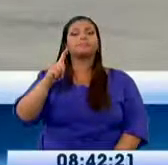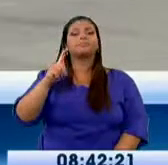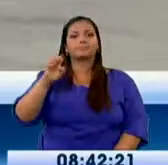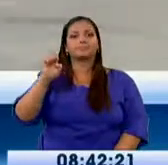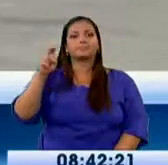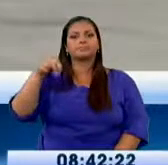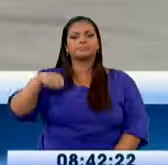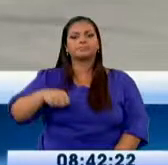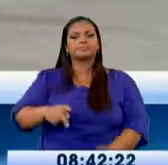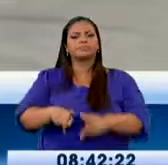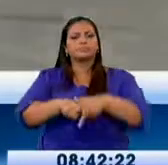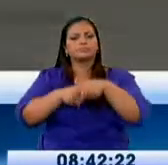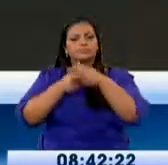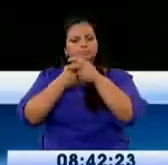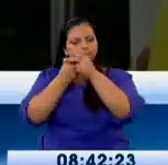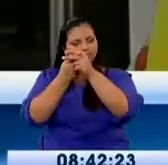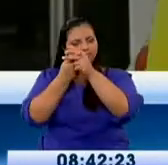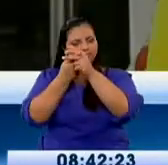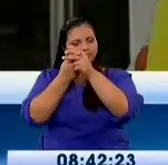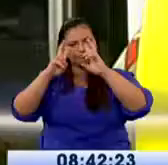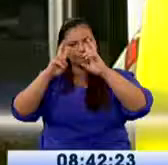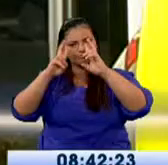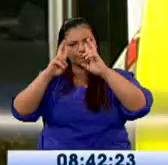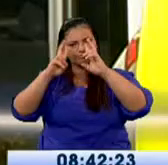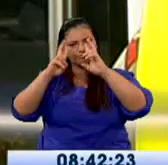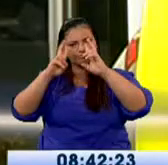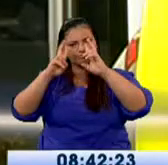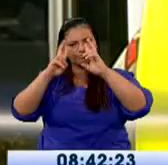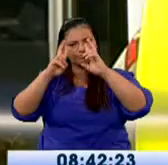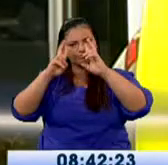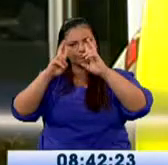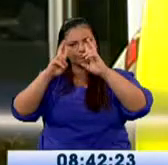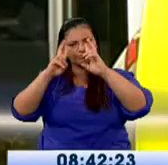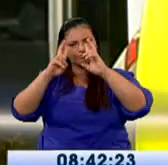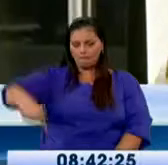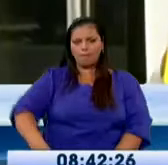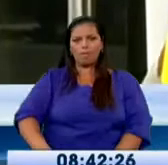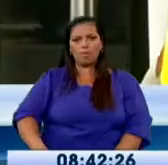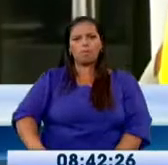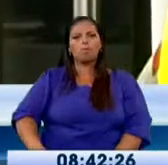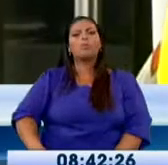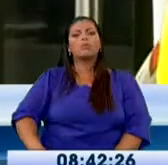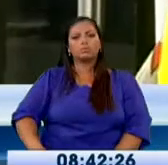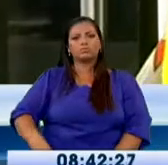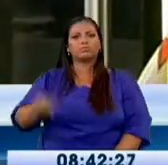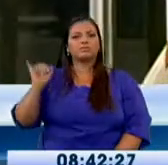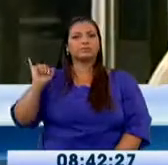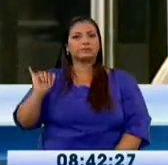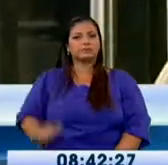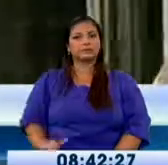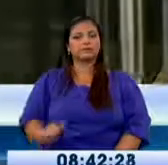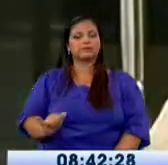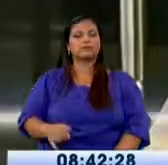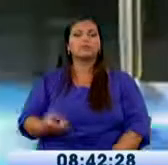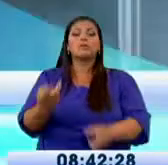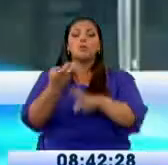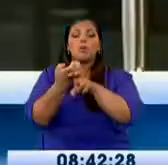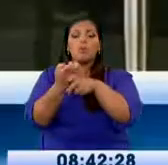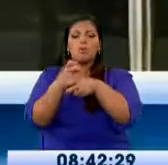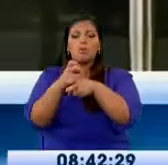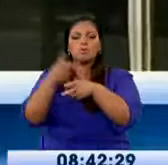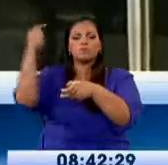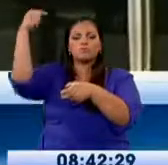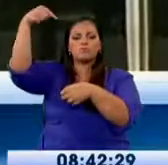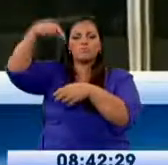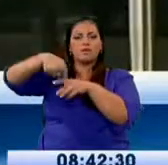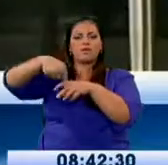un orificio de entrada no hay orificio de salida, lo que se presume que la ojiva se encontraba dentro del fémur. Y con